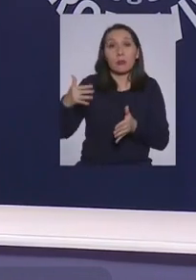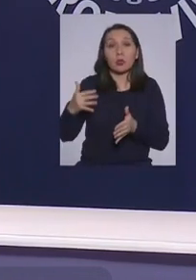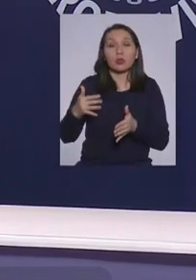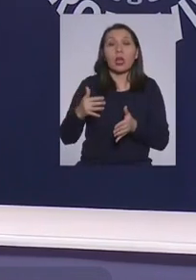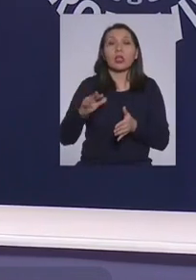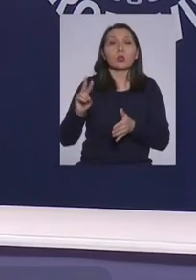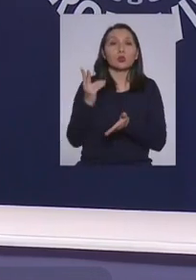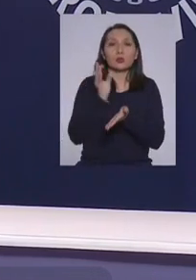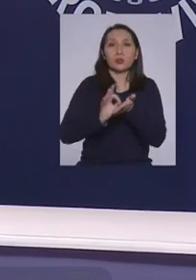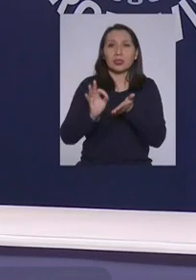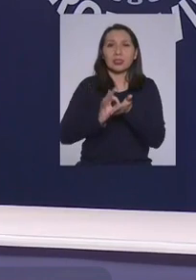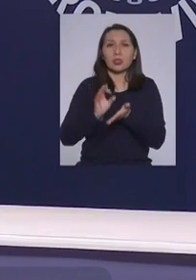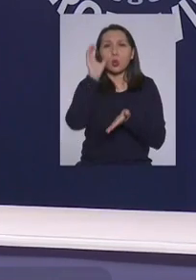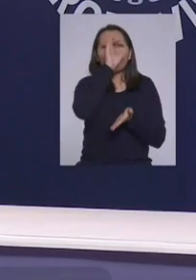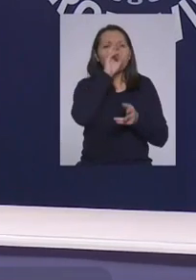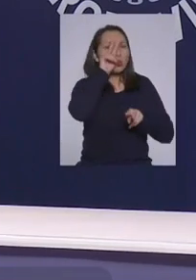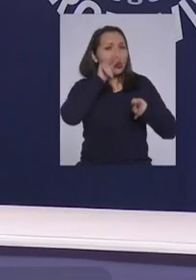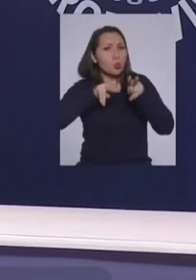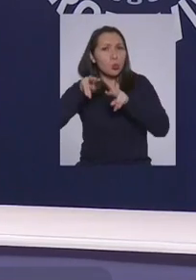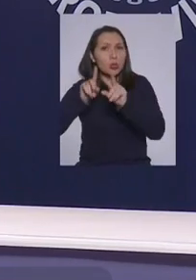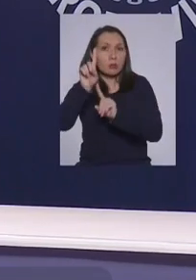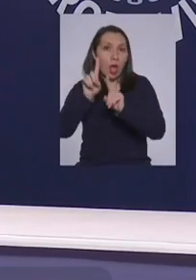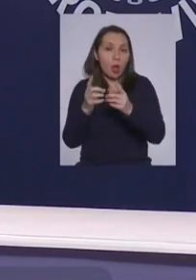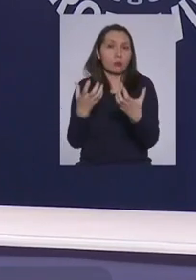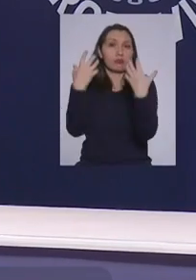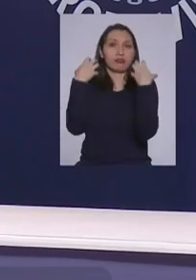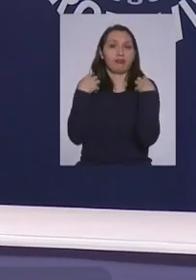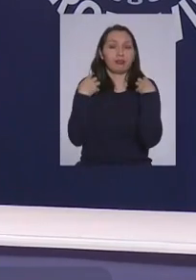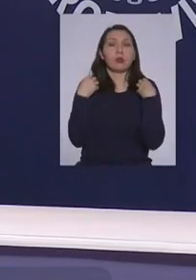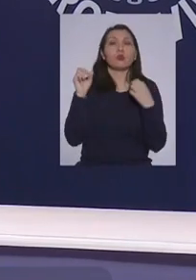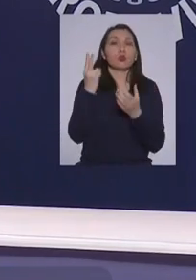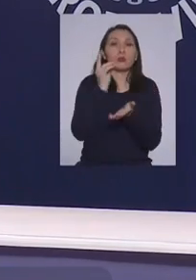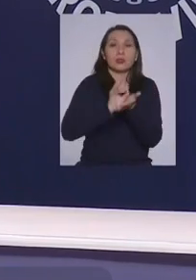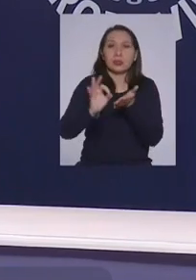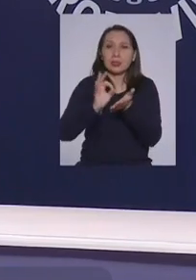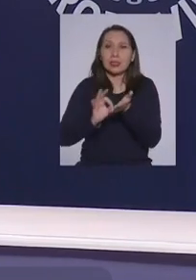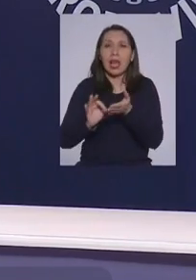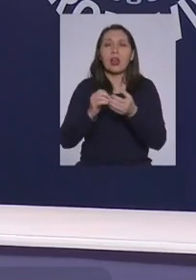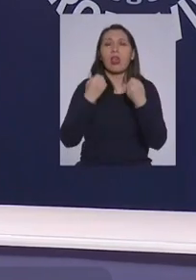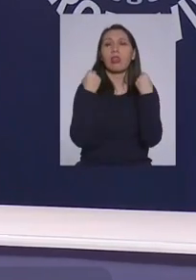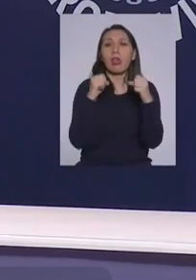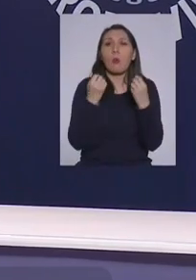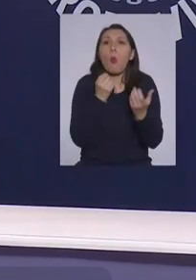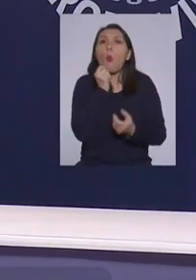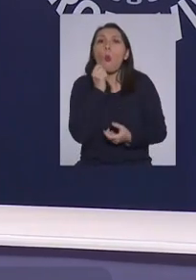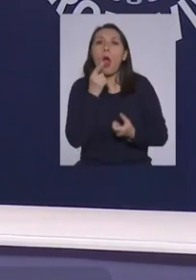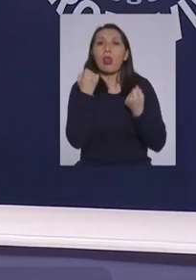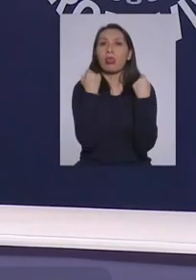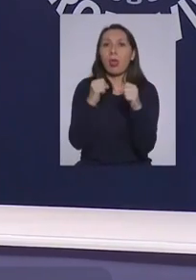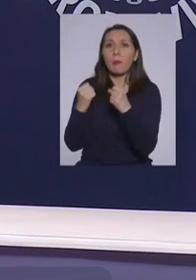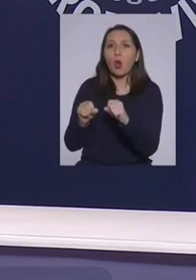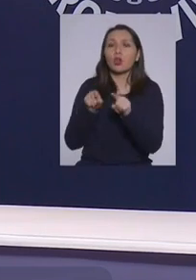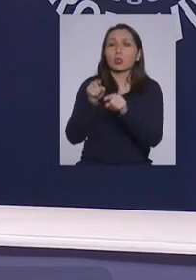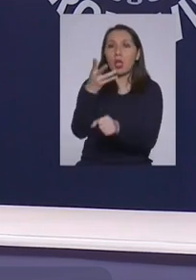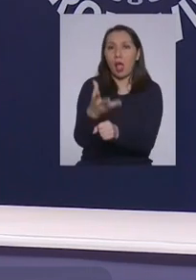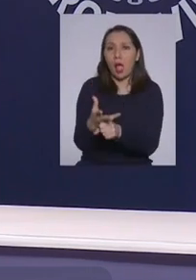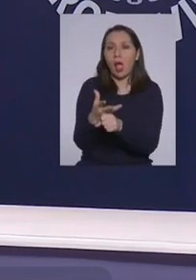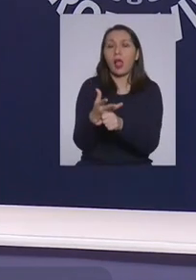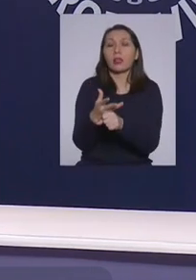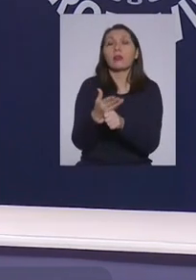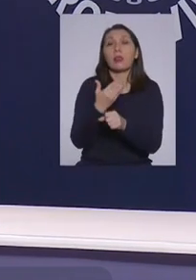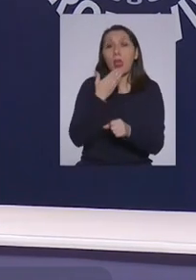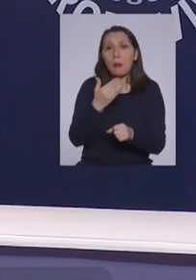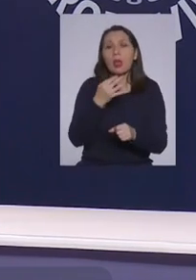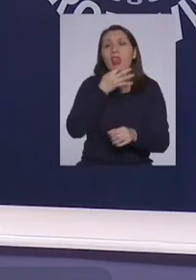importante el subsecretario del Turismo, alguno de ellos, el subsecretario del Deporte con respecto a las actividades deportivas, y se